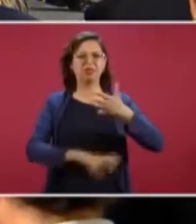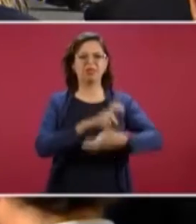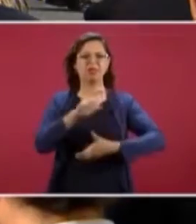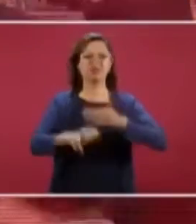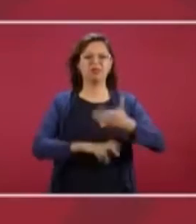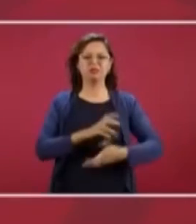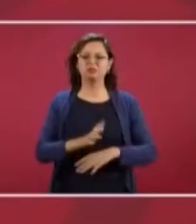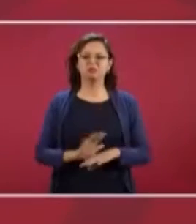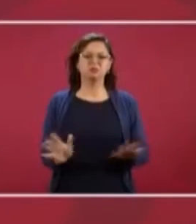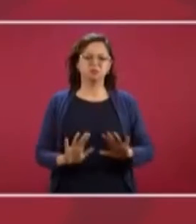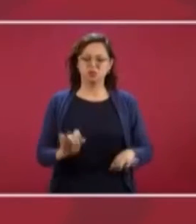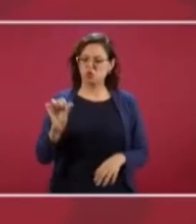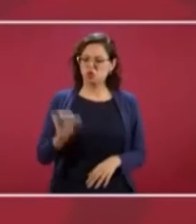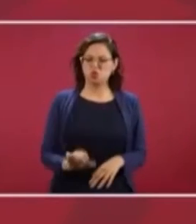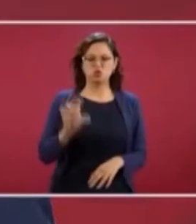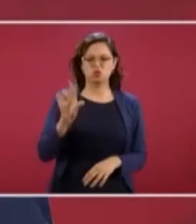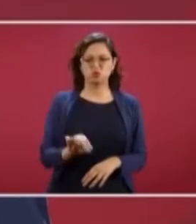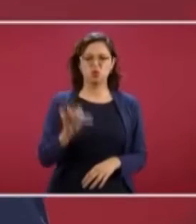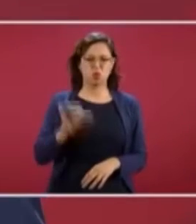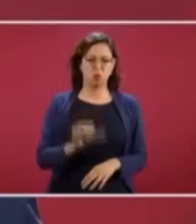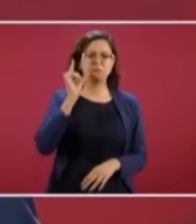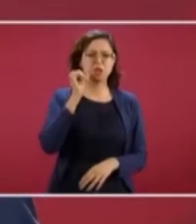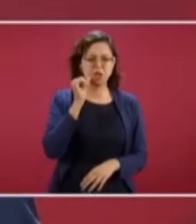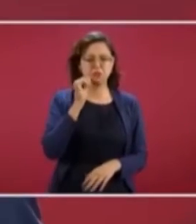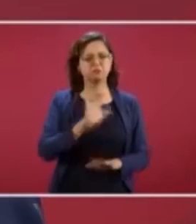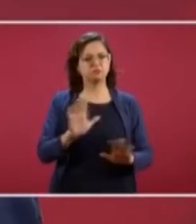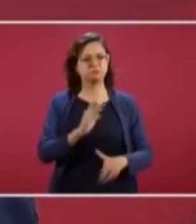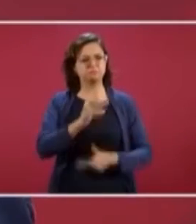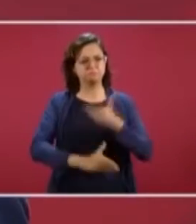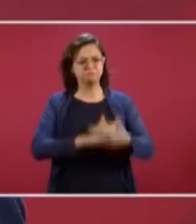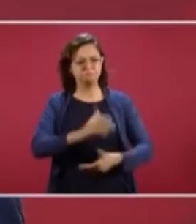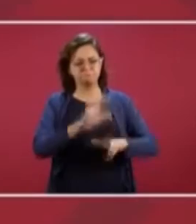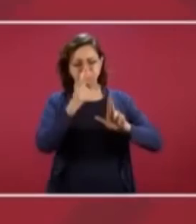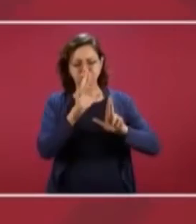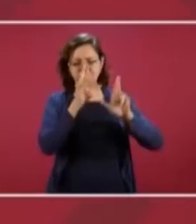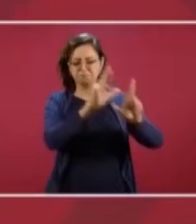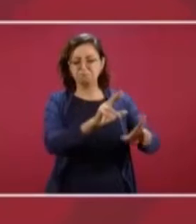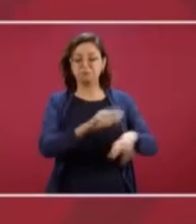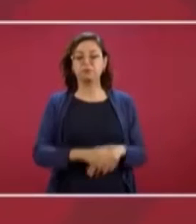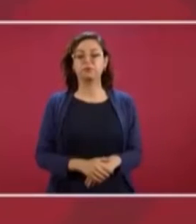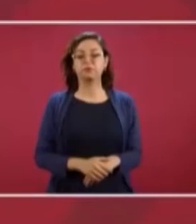este día y mañana sólo decís